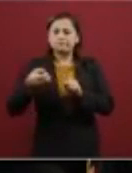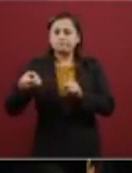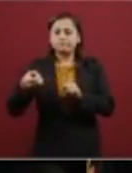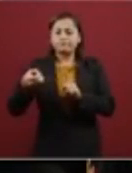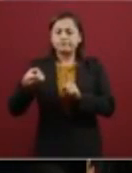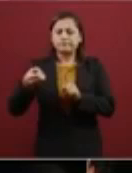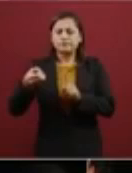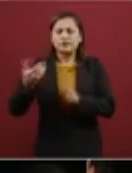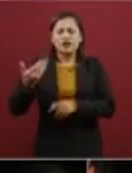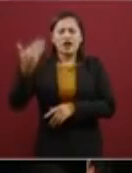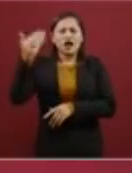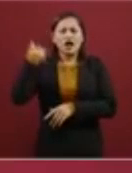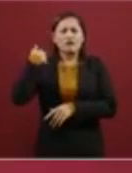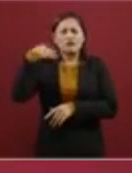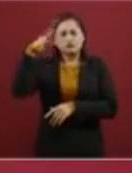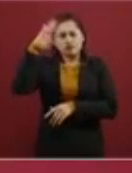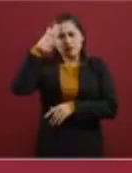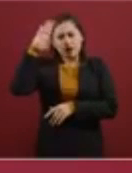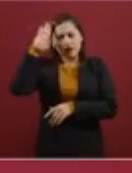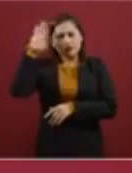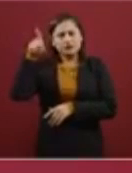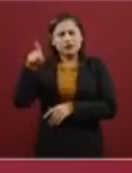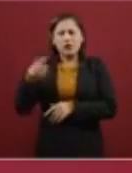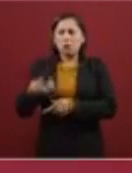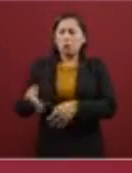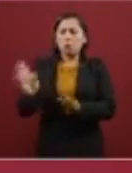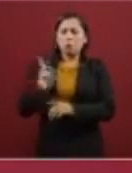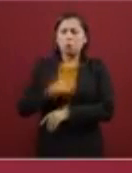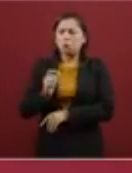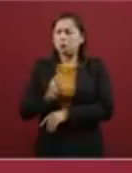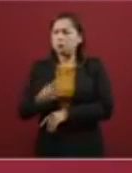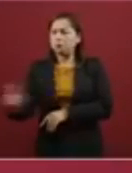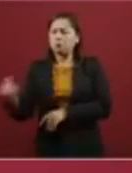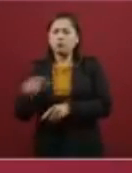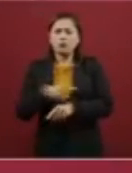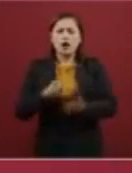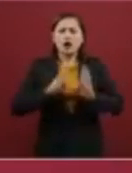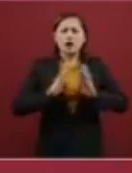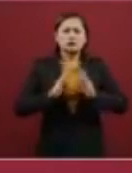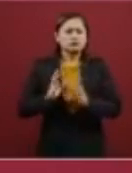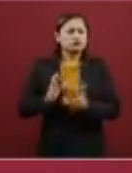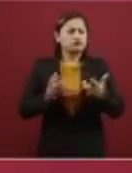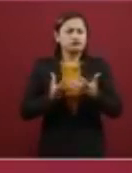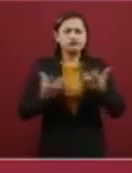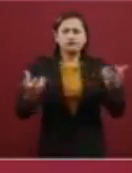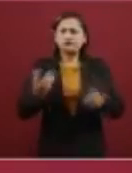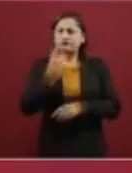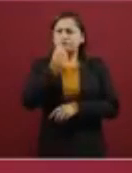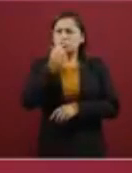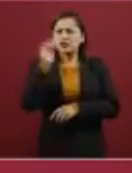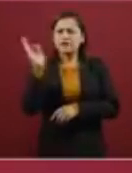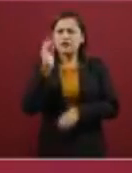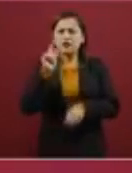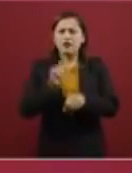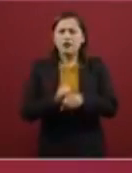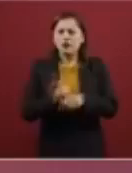Anteriormente la Marina actuaba por su cuenta, el Ejército hacía lo propio, la Policía Federal también,